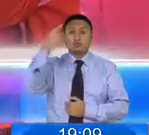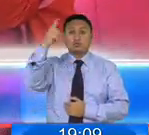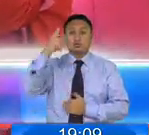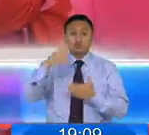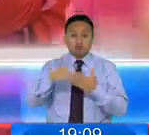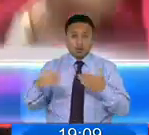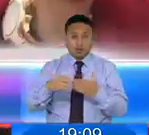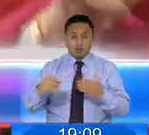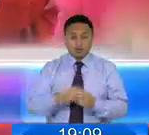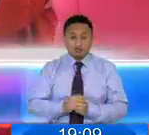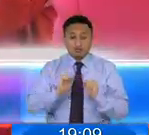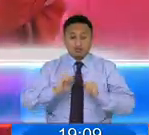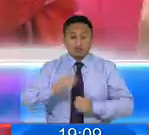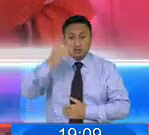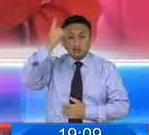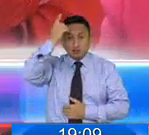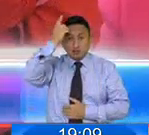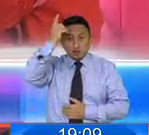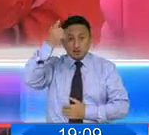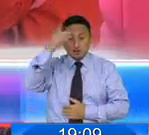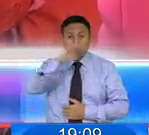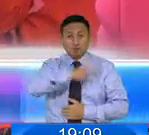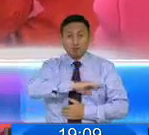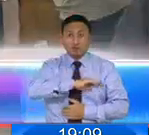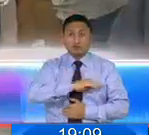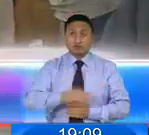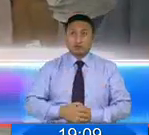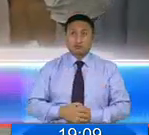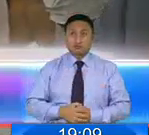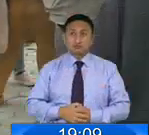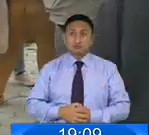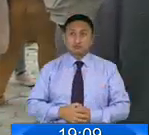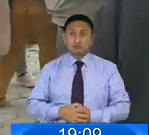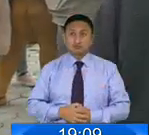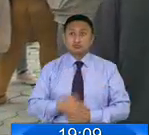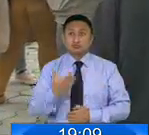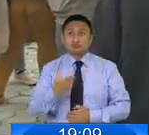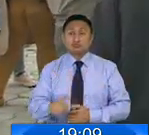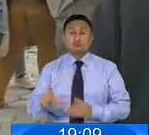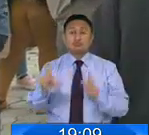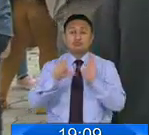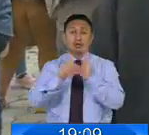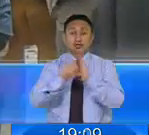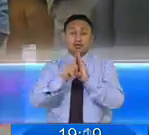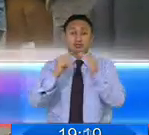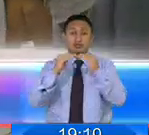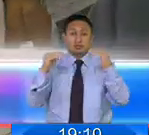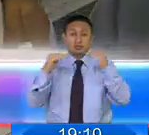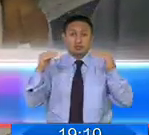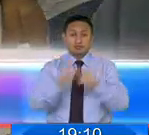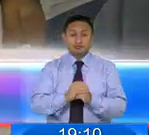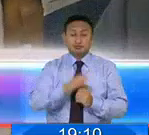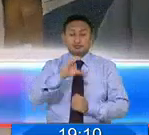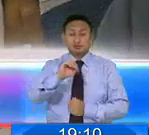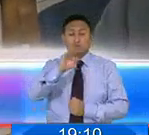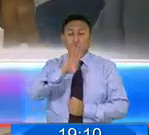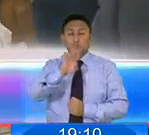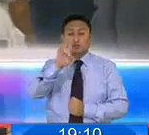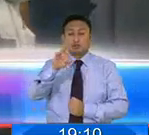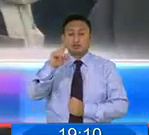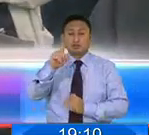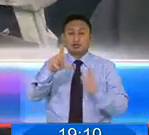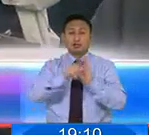de dólares que se le adeudan a los municipios del país. Por la ley de equidad territorial, por la 047, por la